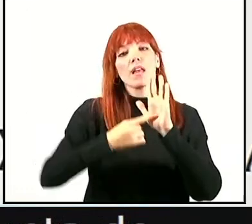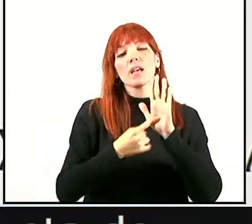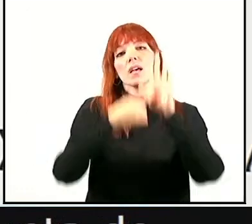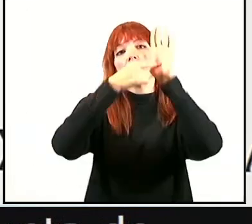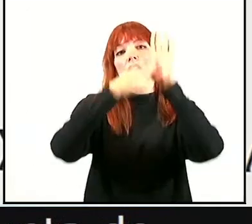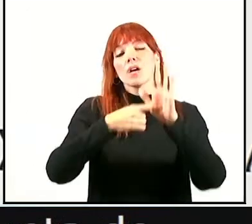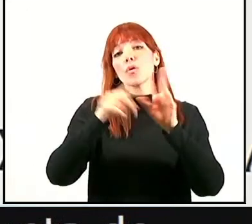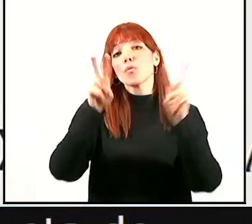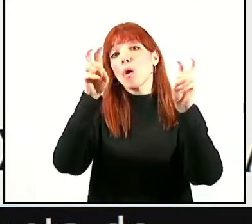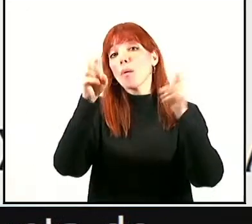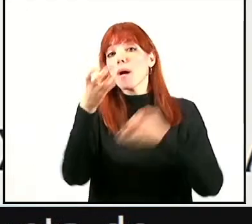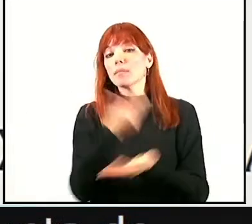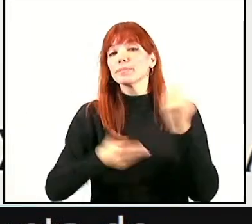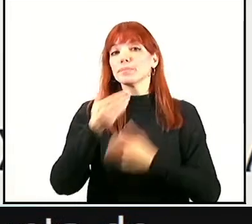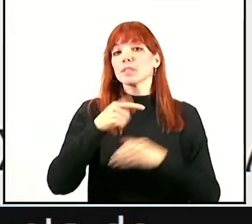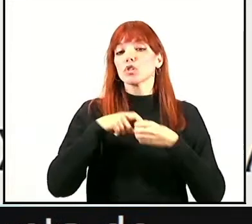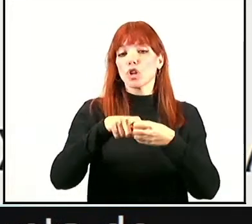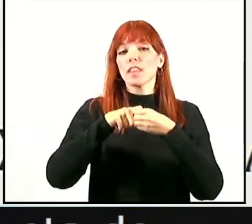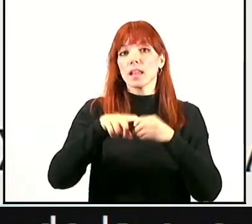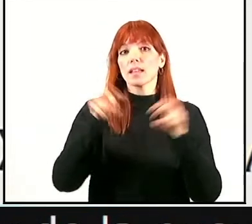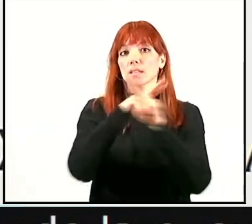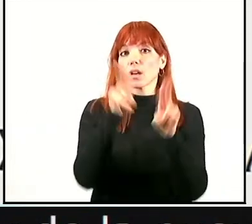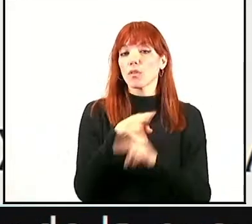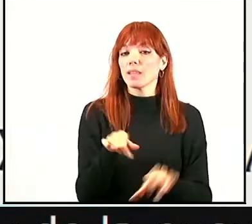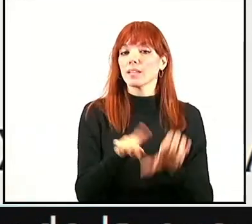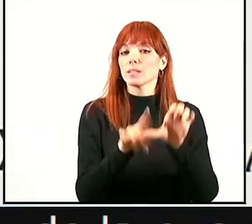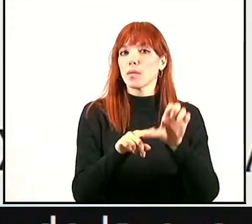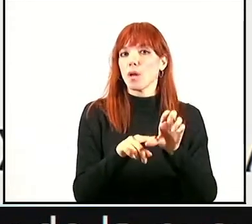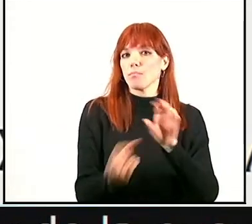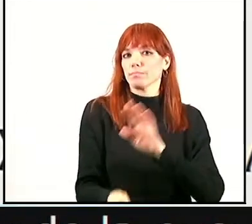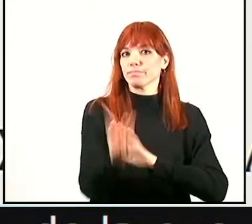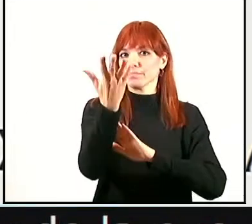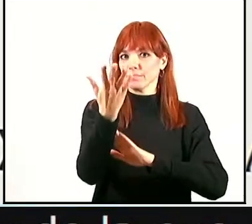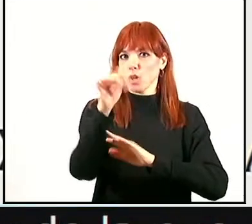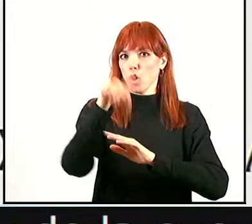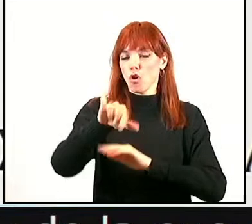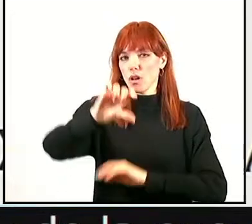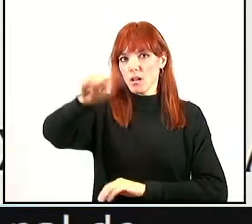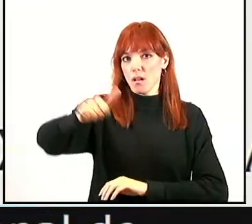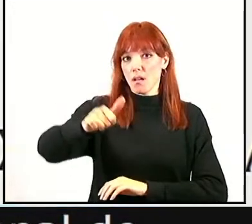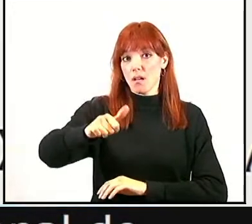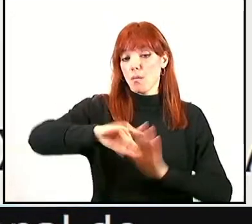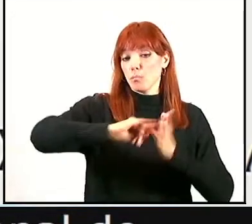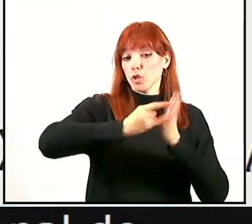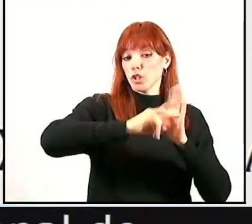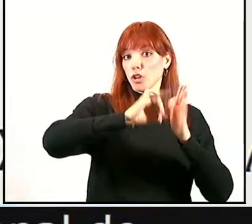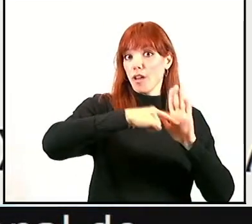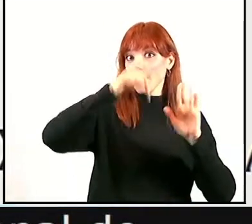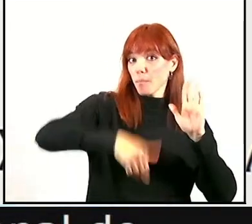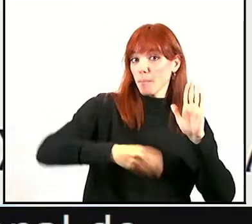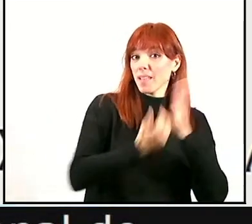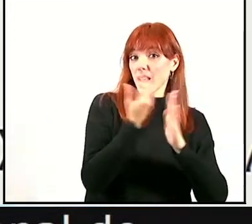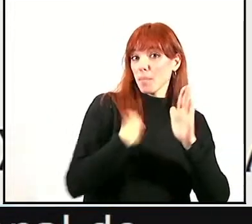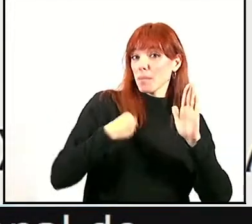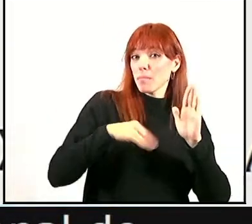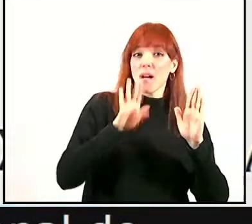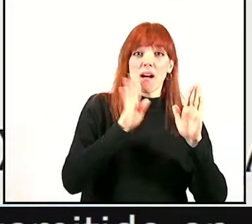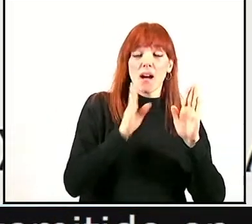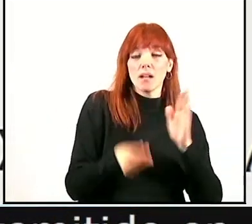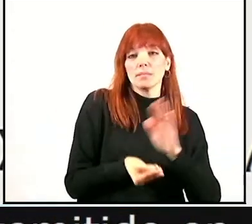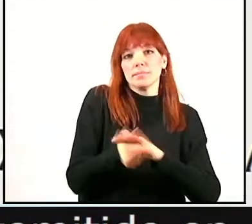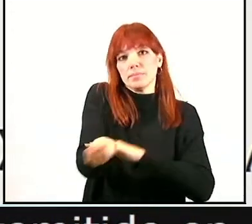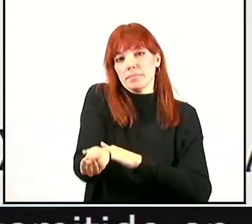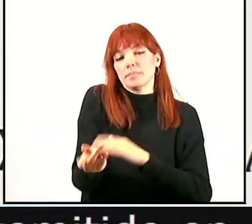Ley de Cooperación y Solidaridad Internacional de Extremadura. Un proyecto de ley que será remitido en esta misma mañana al Parlamento extremeño,